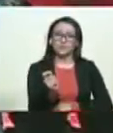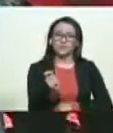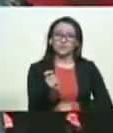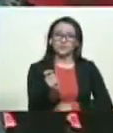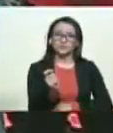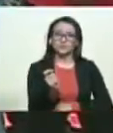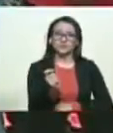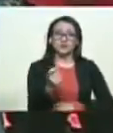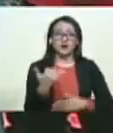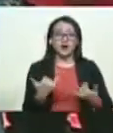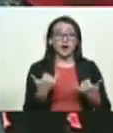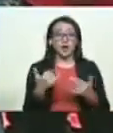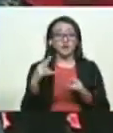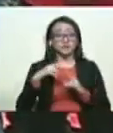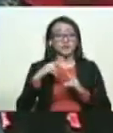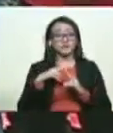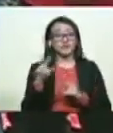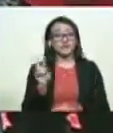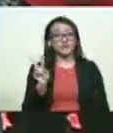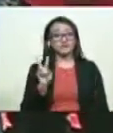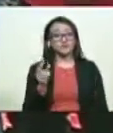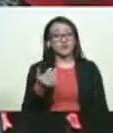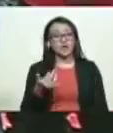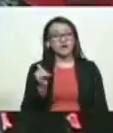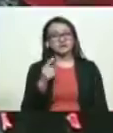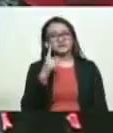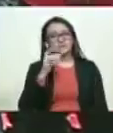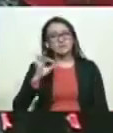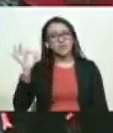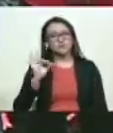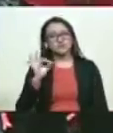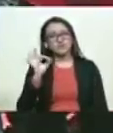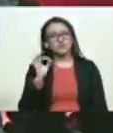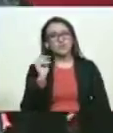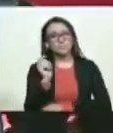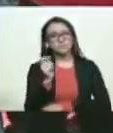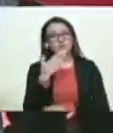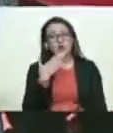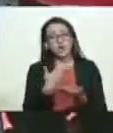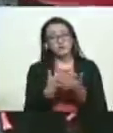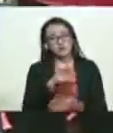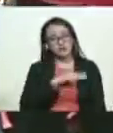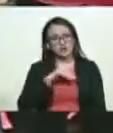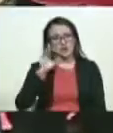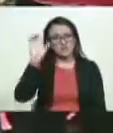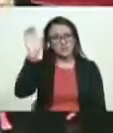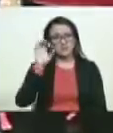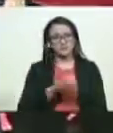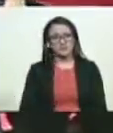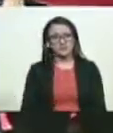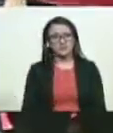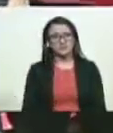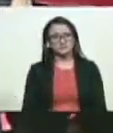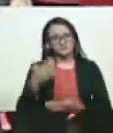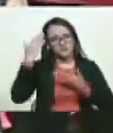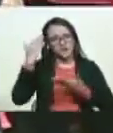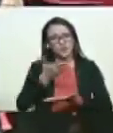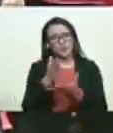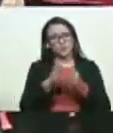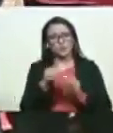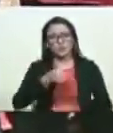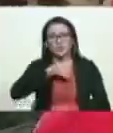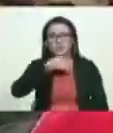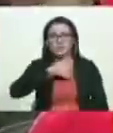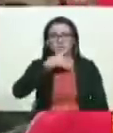y hoy el taxi de venezuela tiene 100% pensiones gracias al carnet de la patria mi saludo a los pensionados